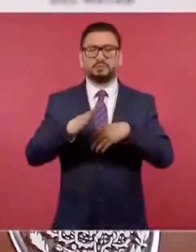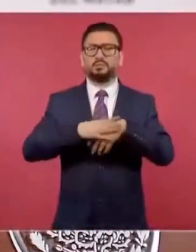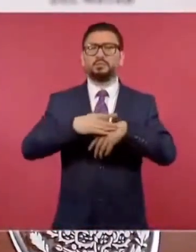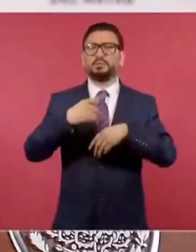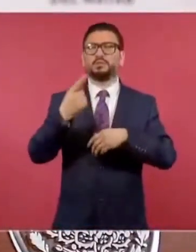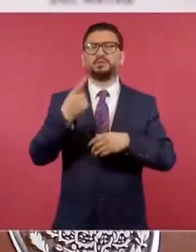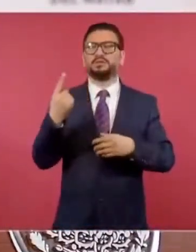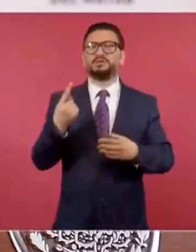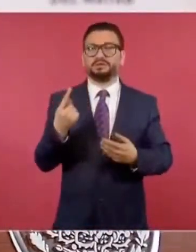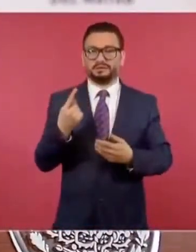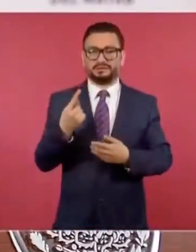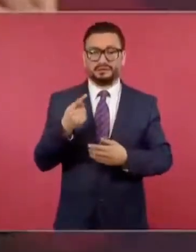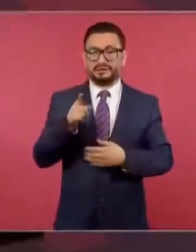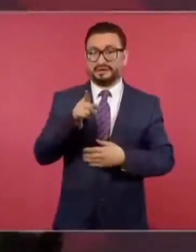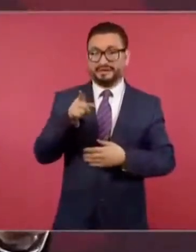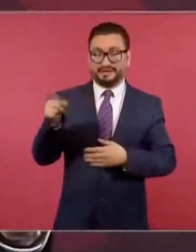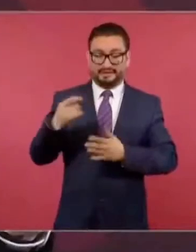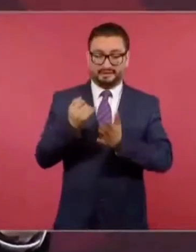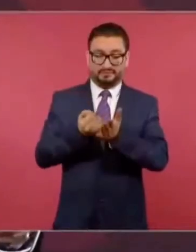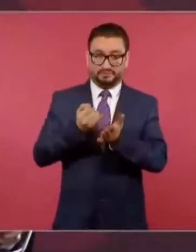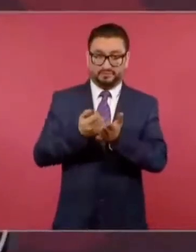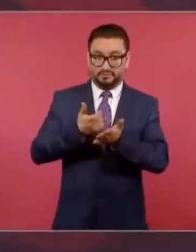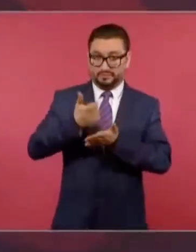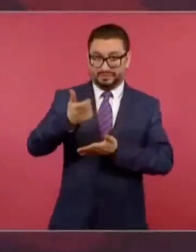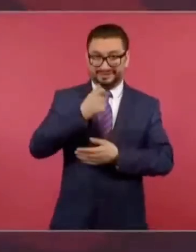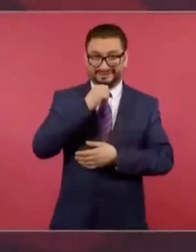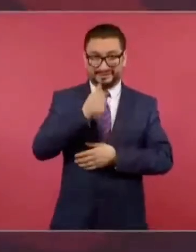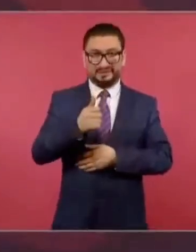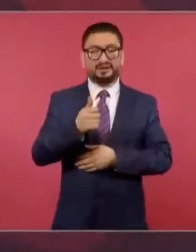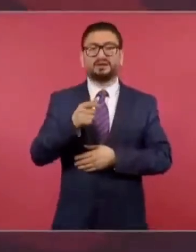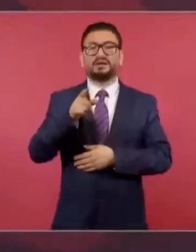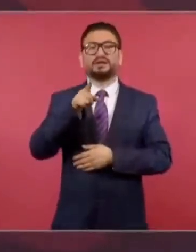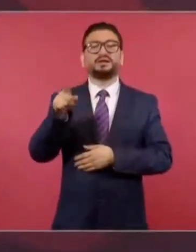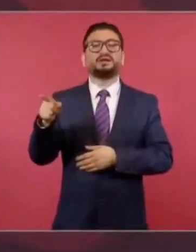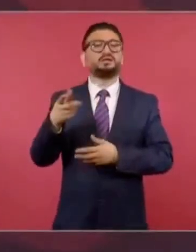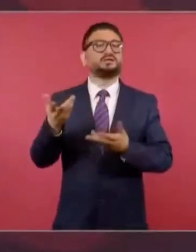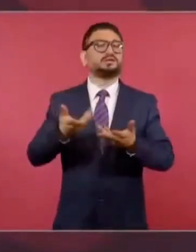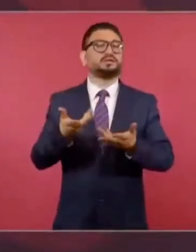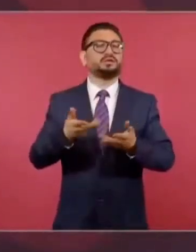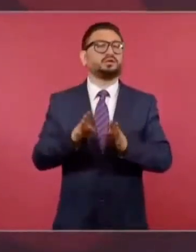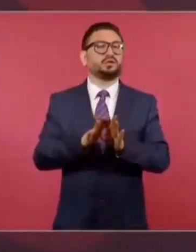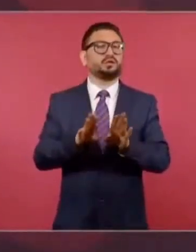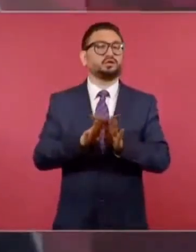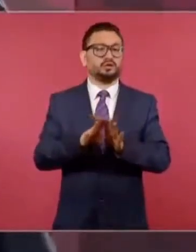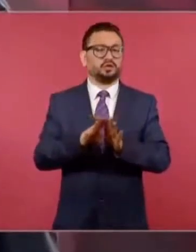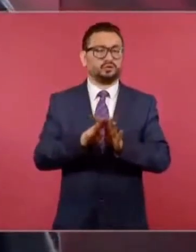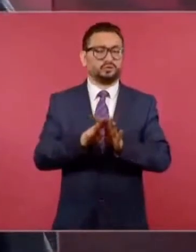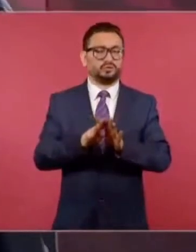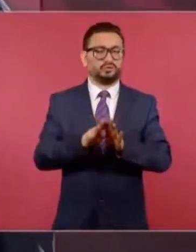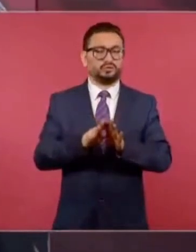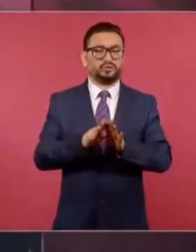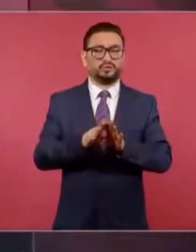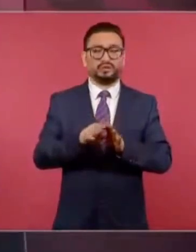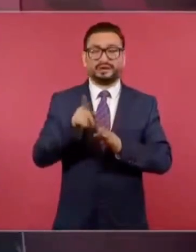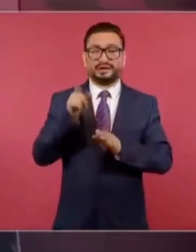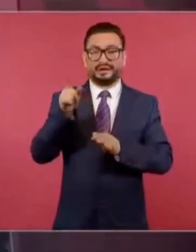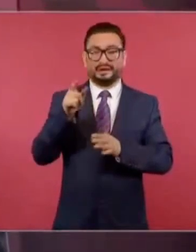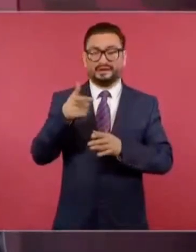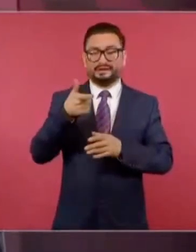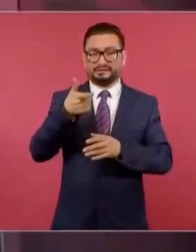porque para no pagar esos impuestos se tenía que haber llevado a cabo una operación en la Bolsa de